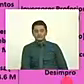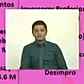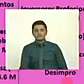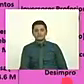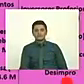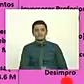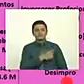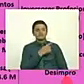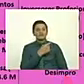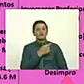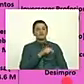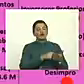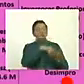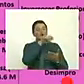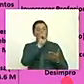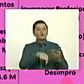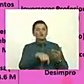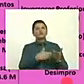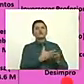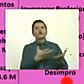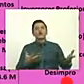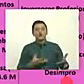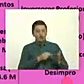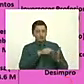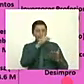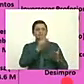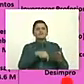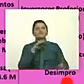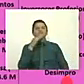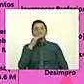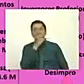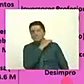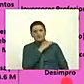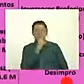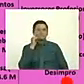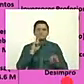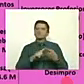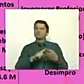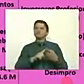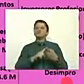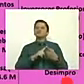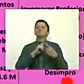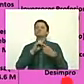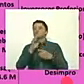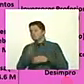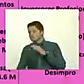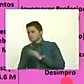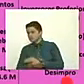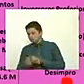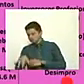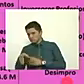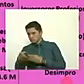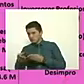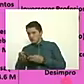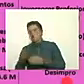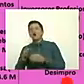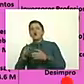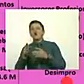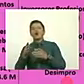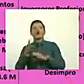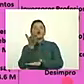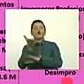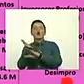puestos a través de contratos ficticios para sobornar y lograr un